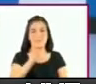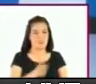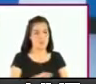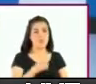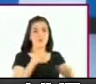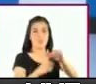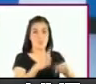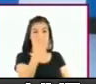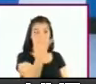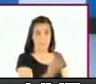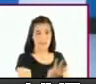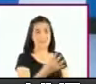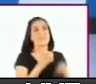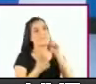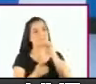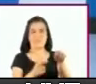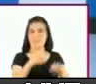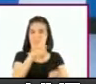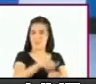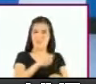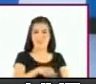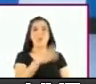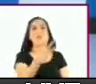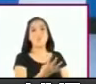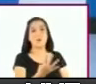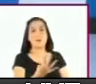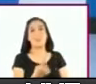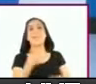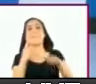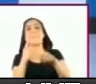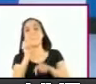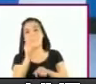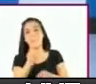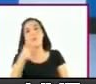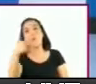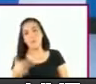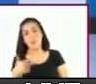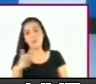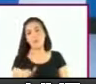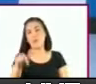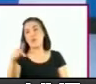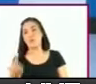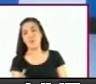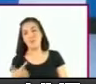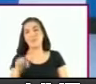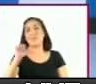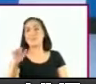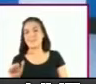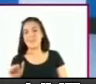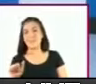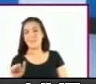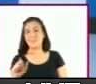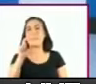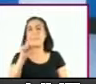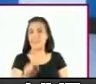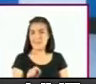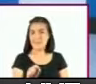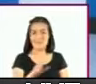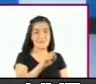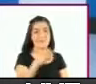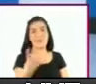4, que es la constante aditiva, tenemos 4, 8, 12, 16,